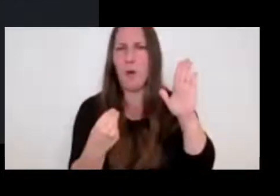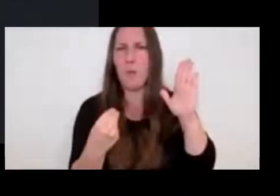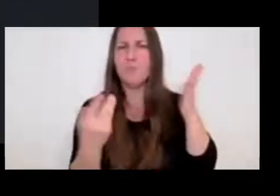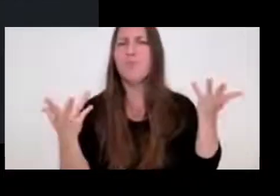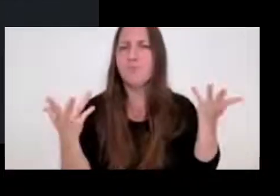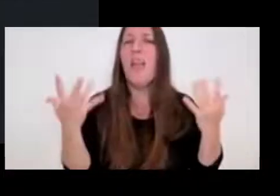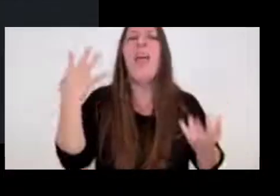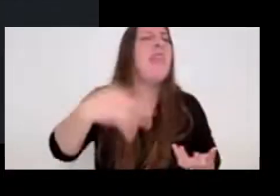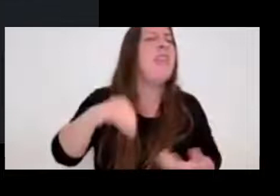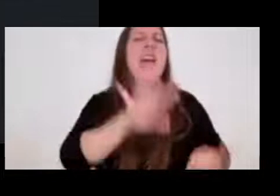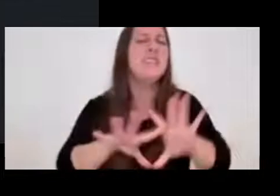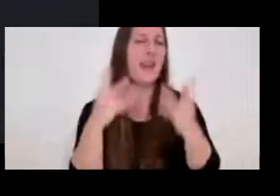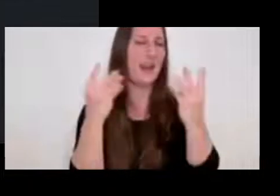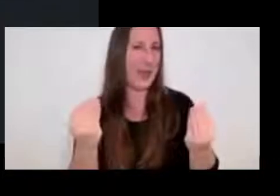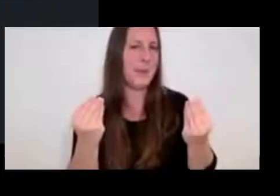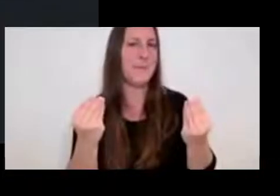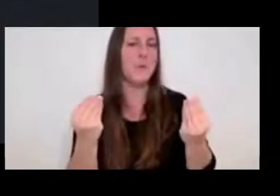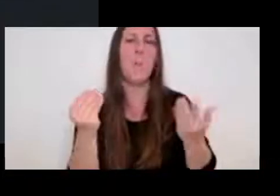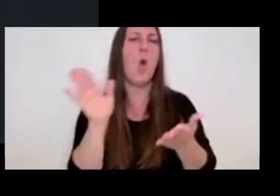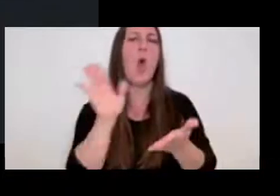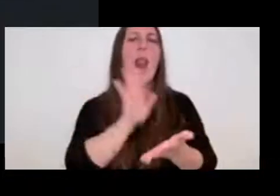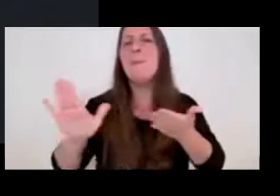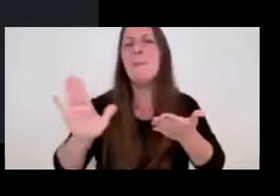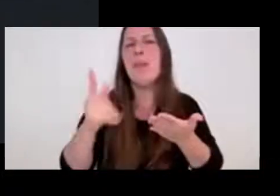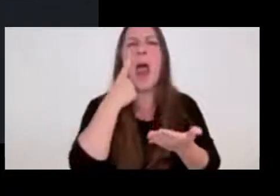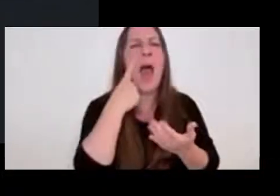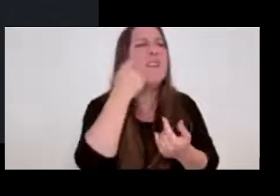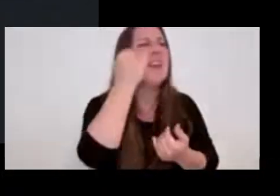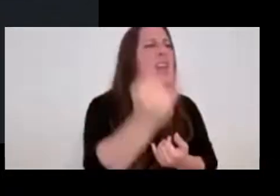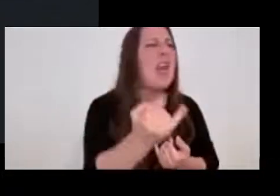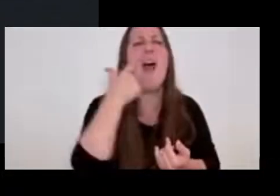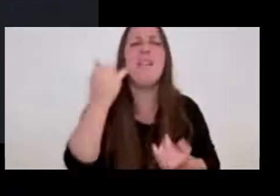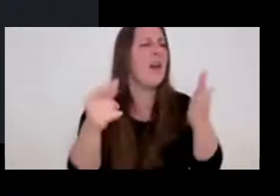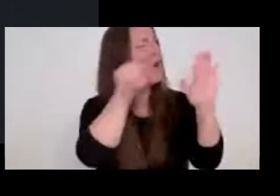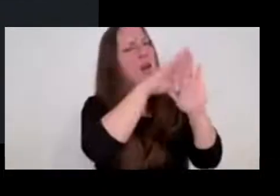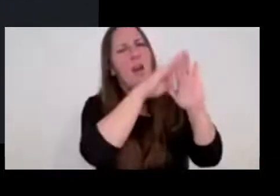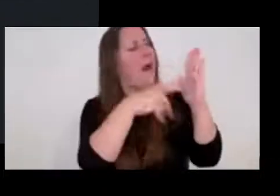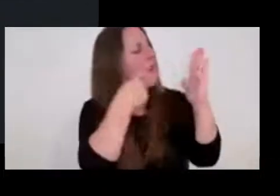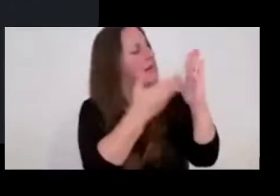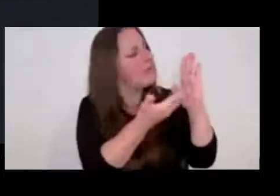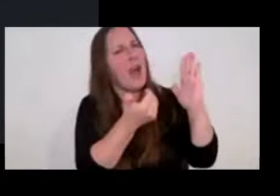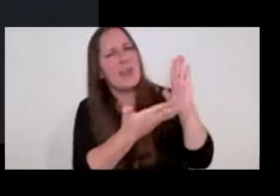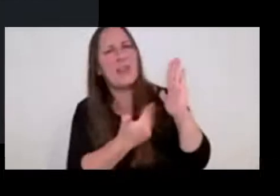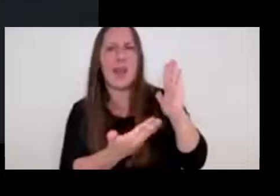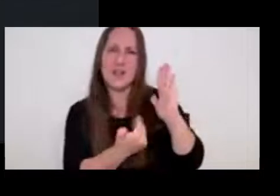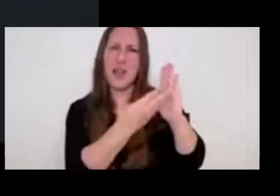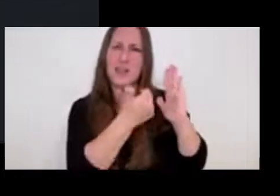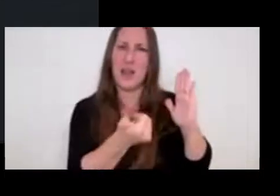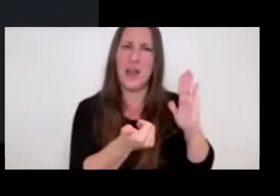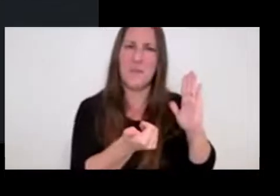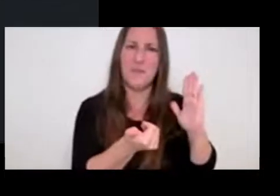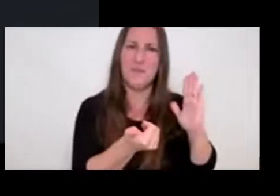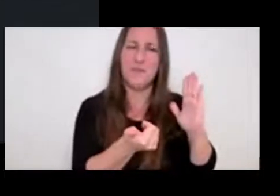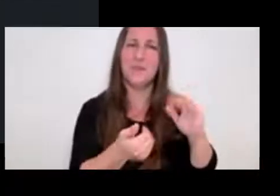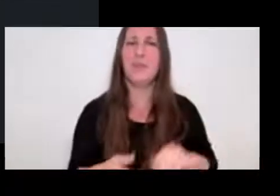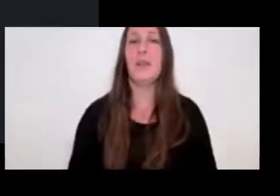evidentemente, una depuración, habría que tamizar todas las cuestiones de las normas como para, por lo menos, dejar las